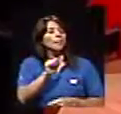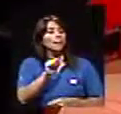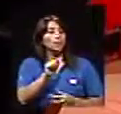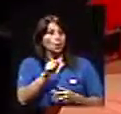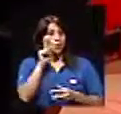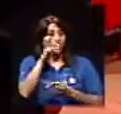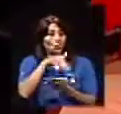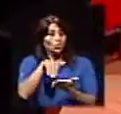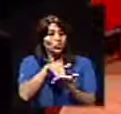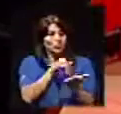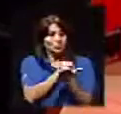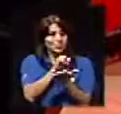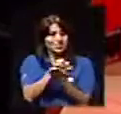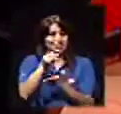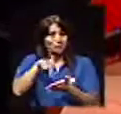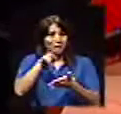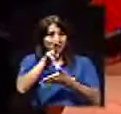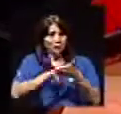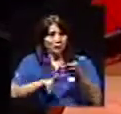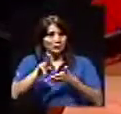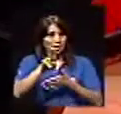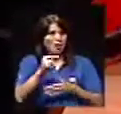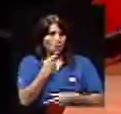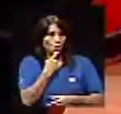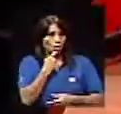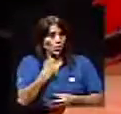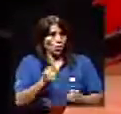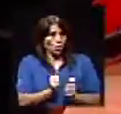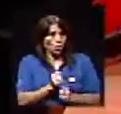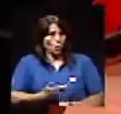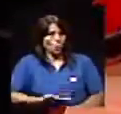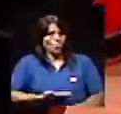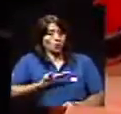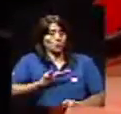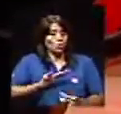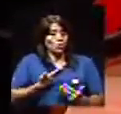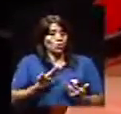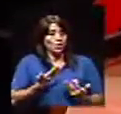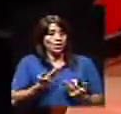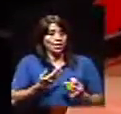y lo digo con mucho orgullo.